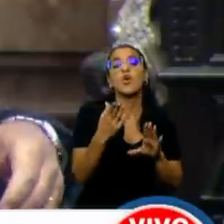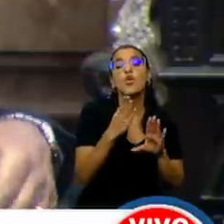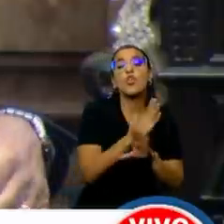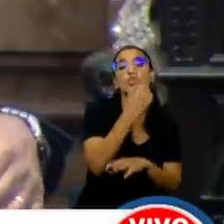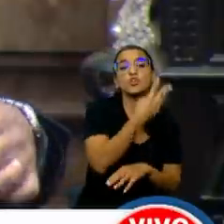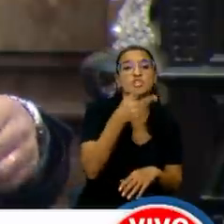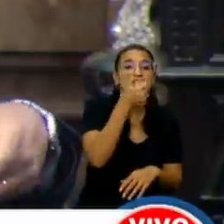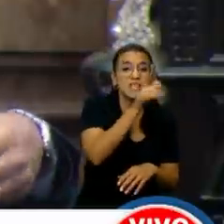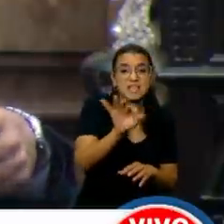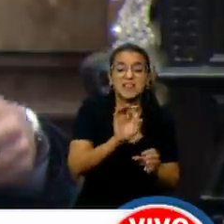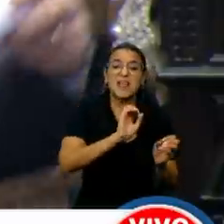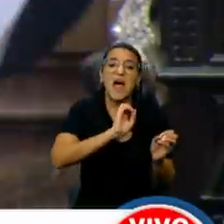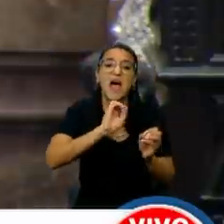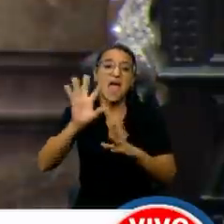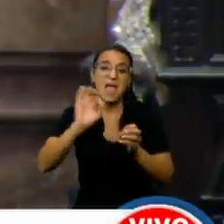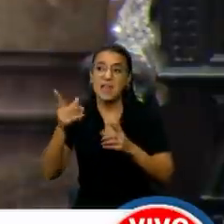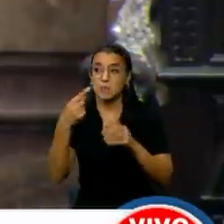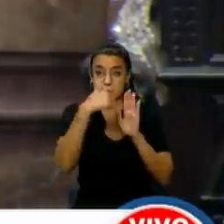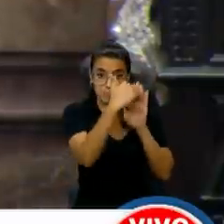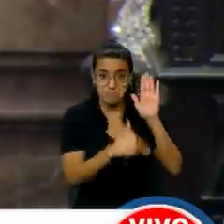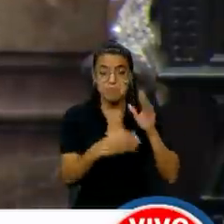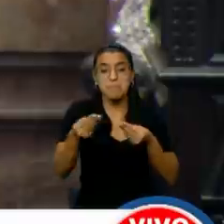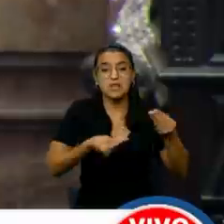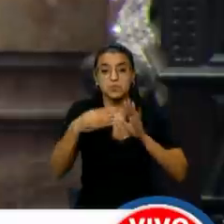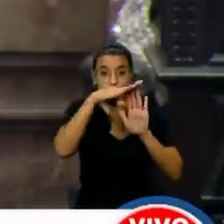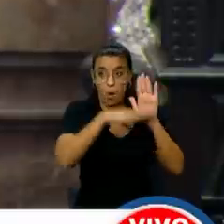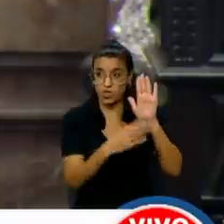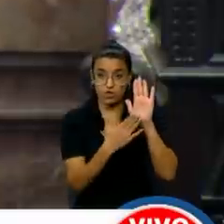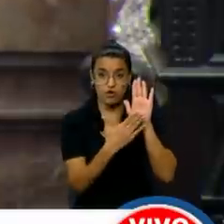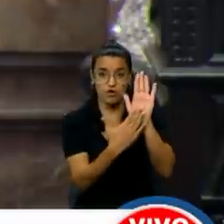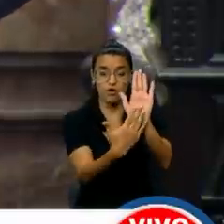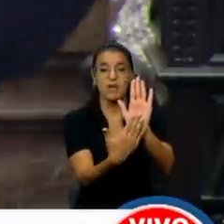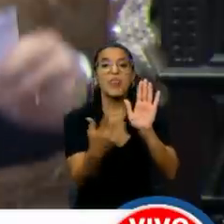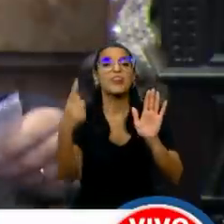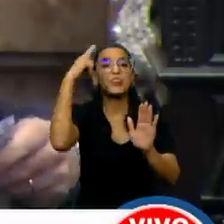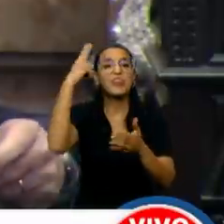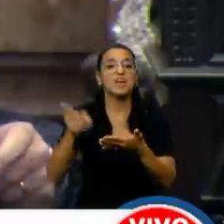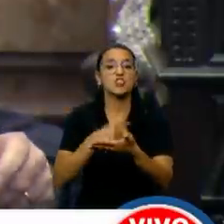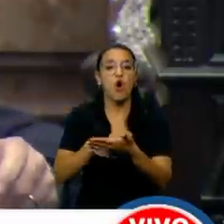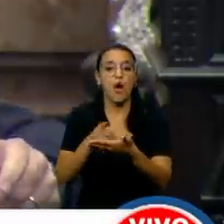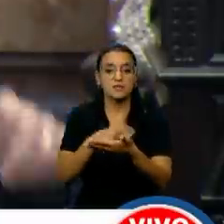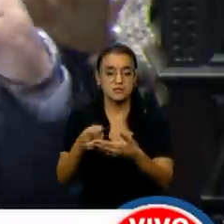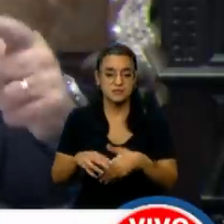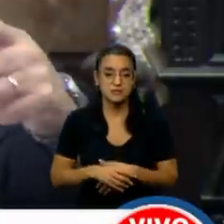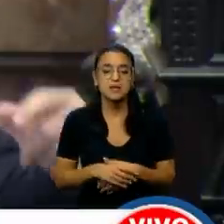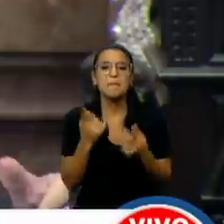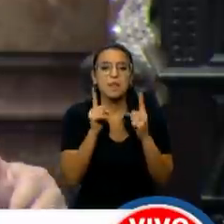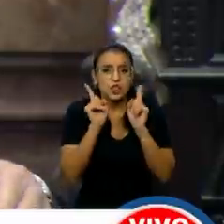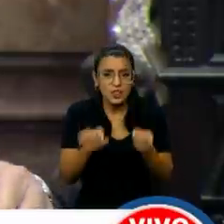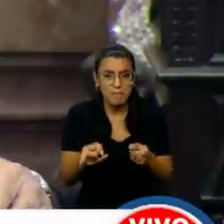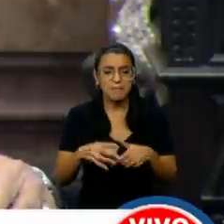egresos mire este el presupuesto de general cabrera son de hojitas pero a sí